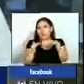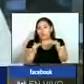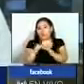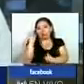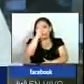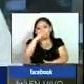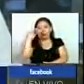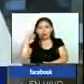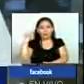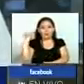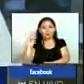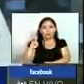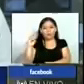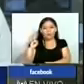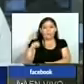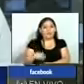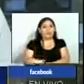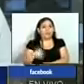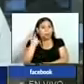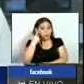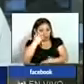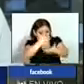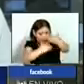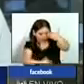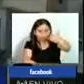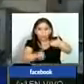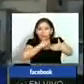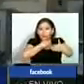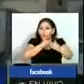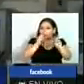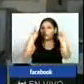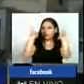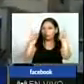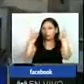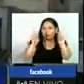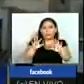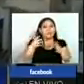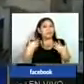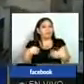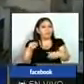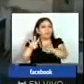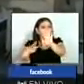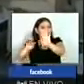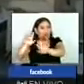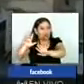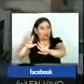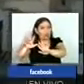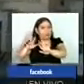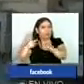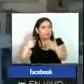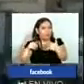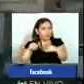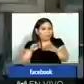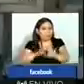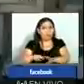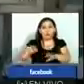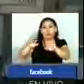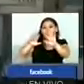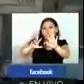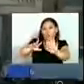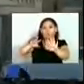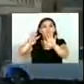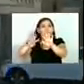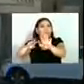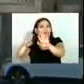Bolivia Y es que En el último reporte Epidemiológico Nacional Número 98 Se han mostrado 876